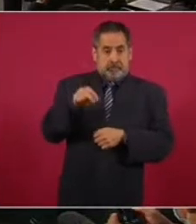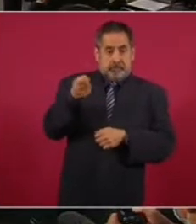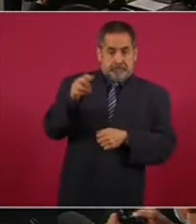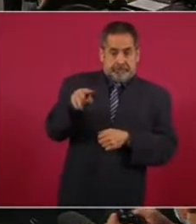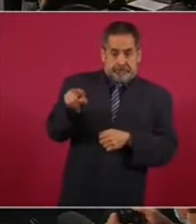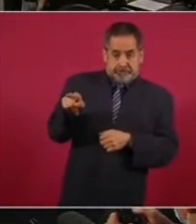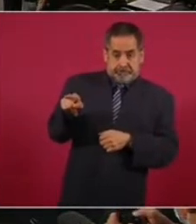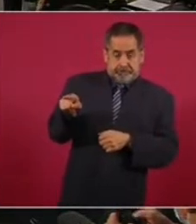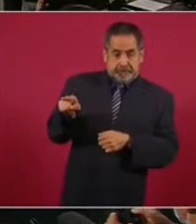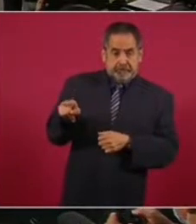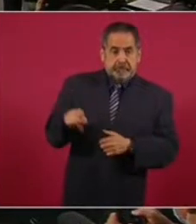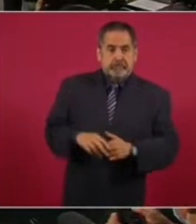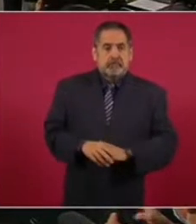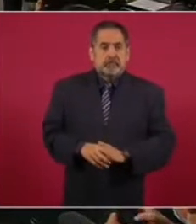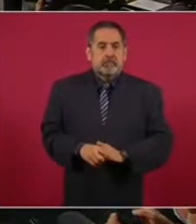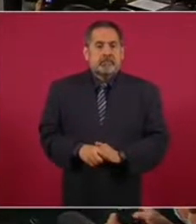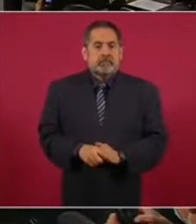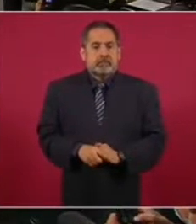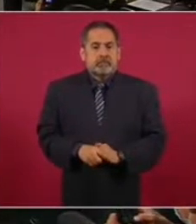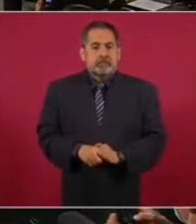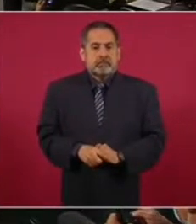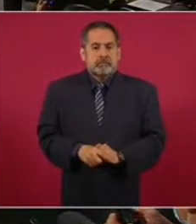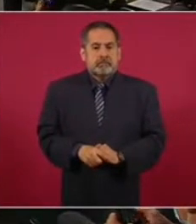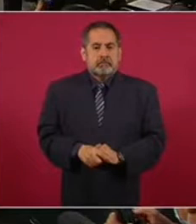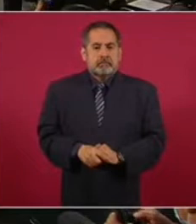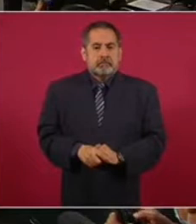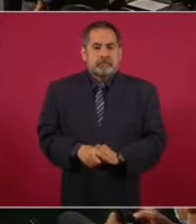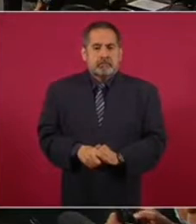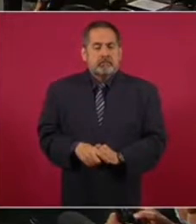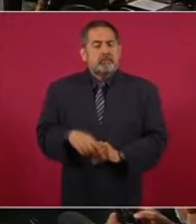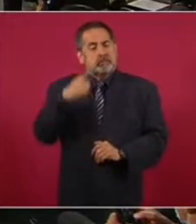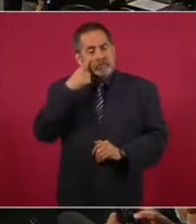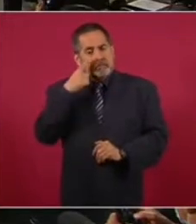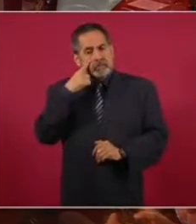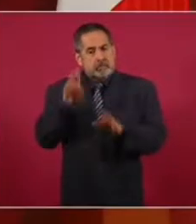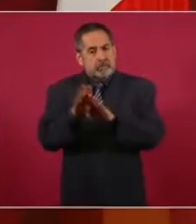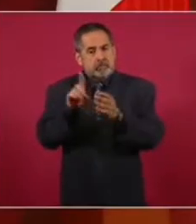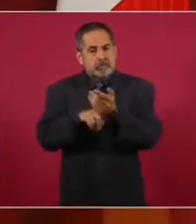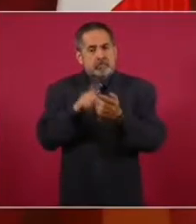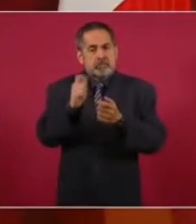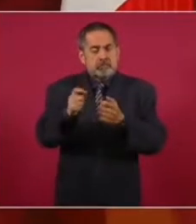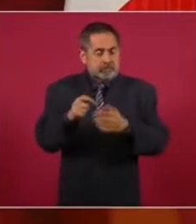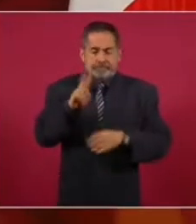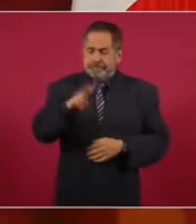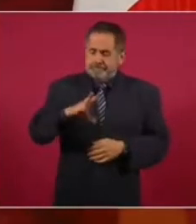Nos costó mucho